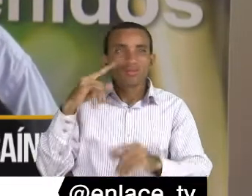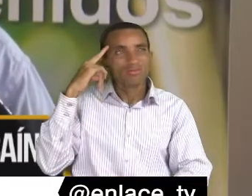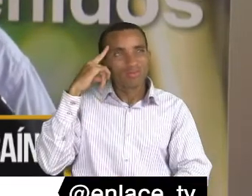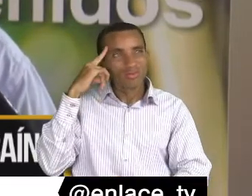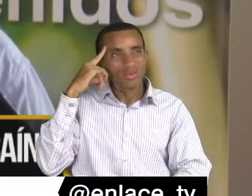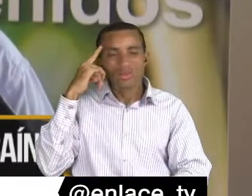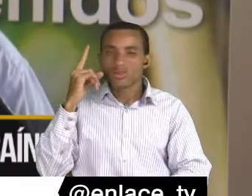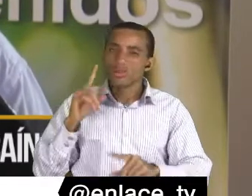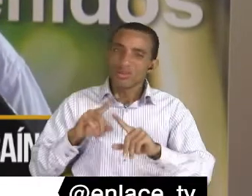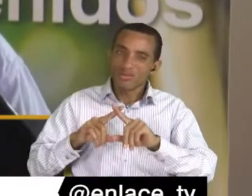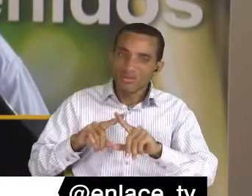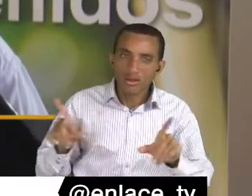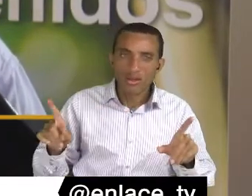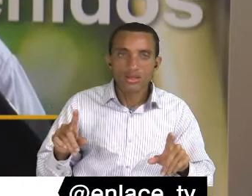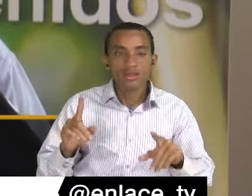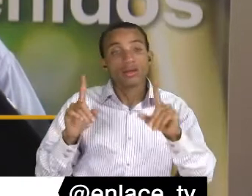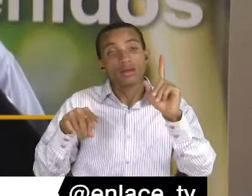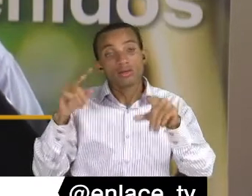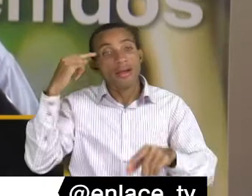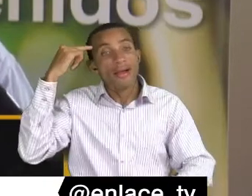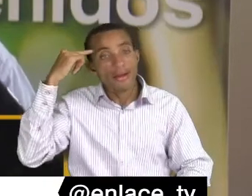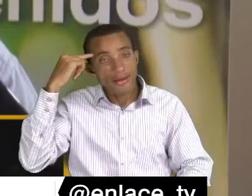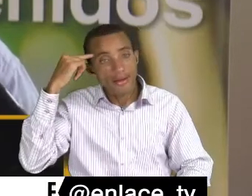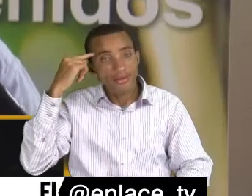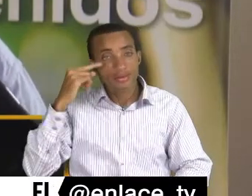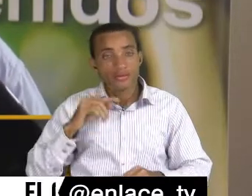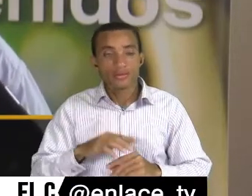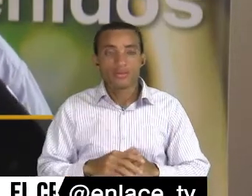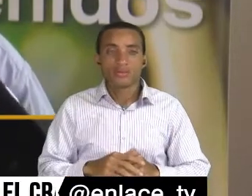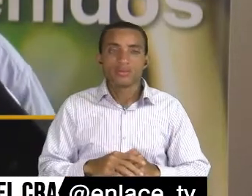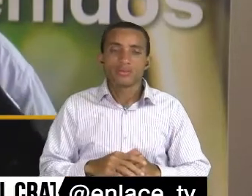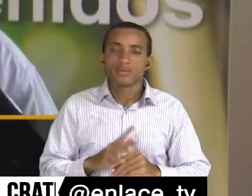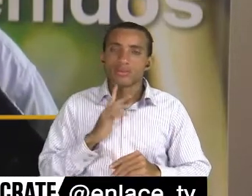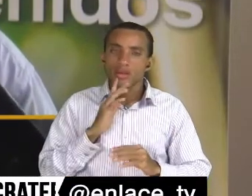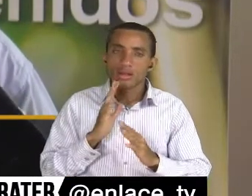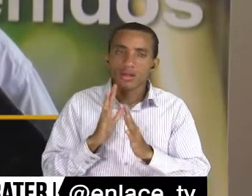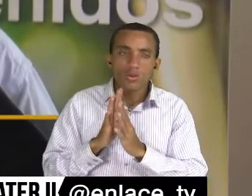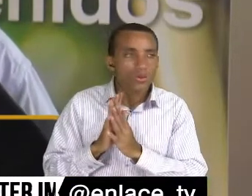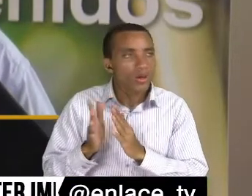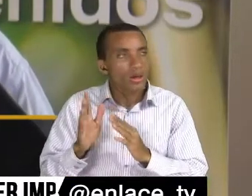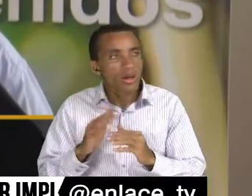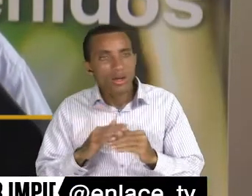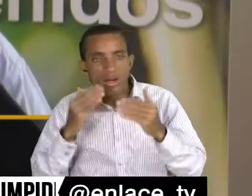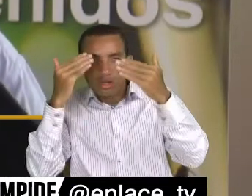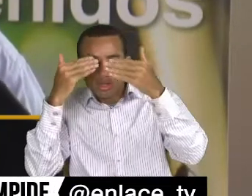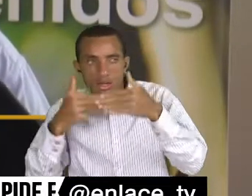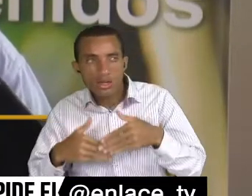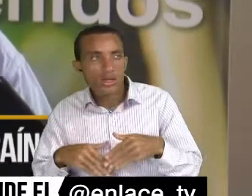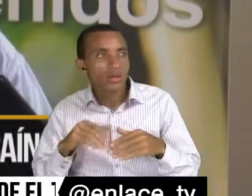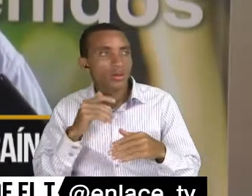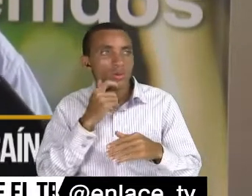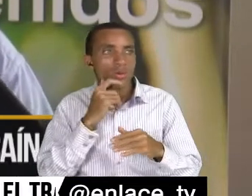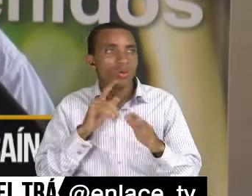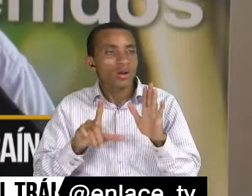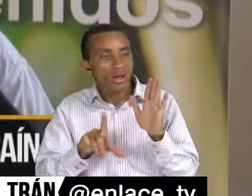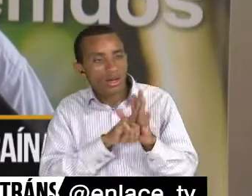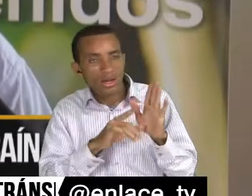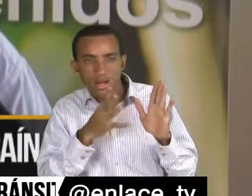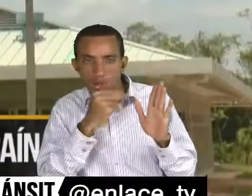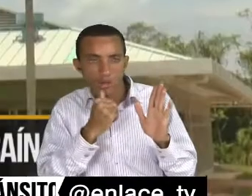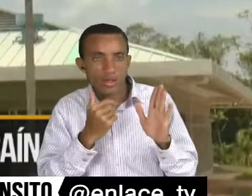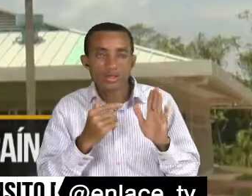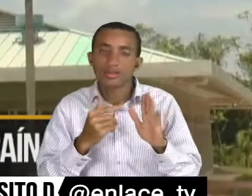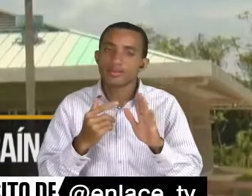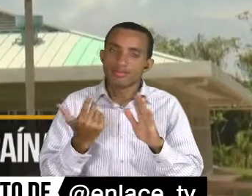La única forma de romper con la informalidad que hay en las zonas rurales colombianas es con el desarrollo